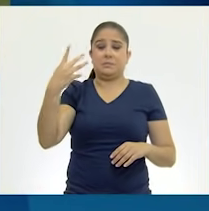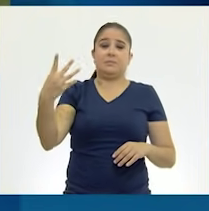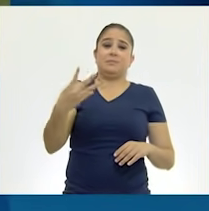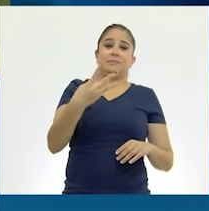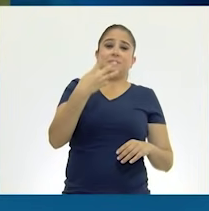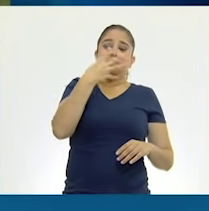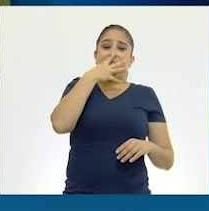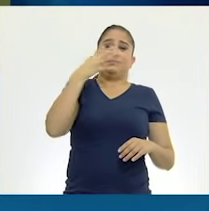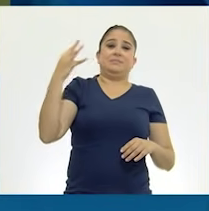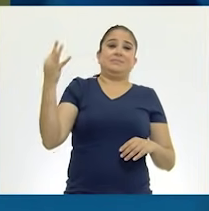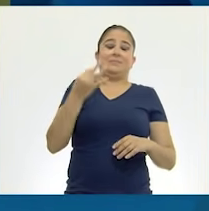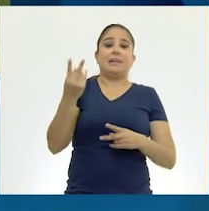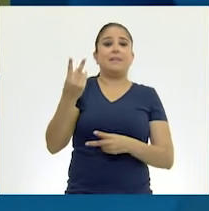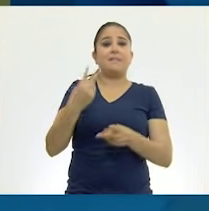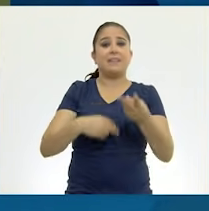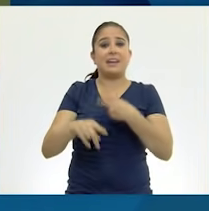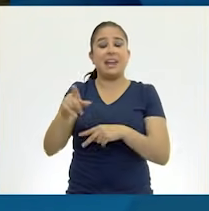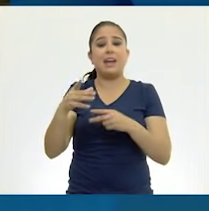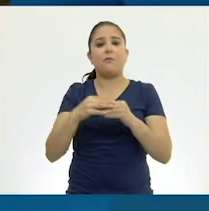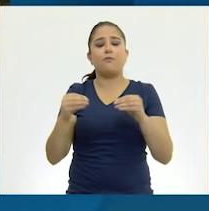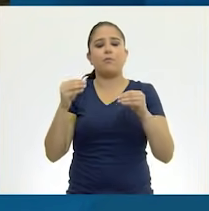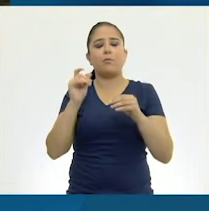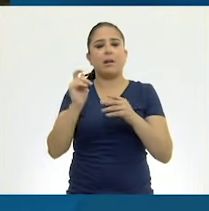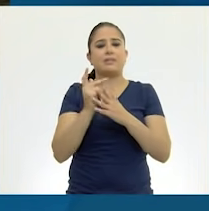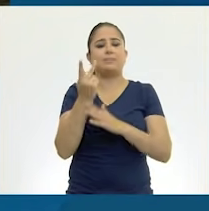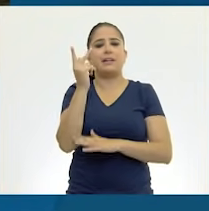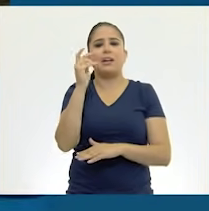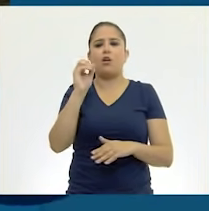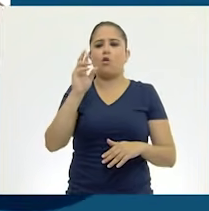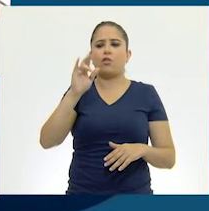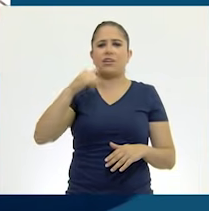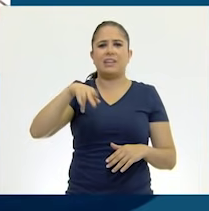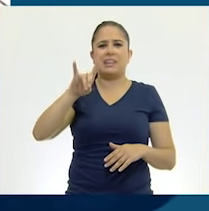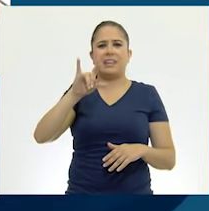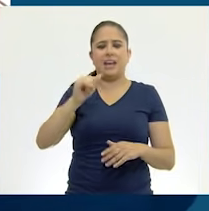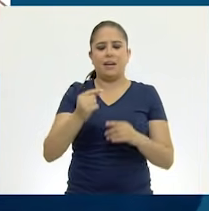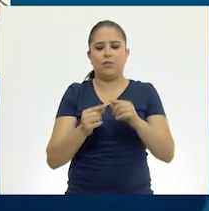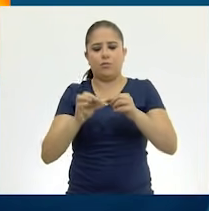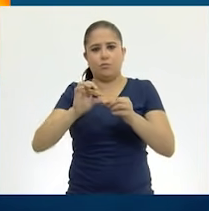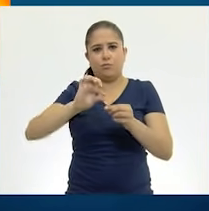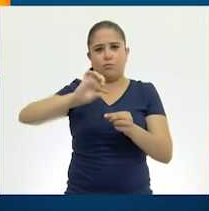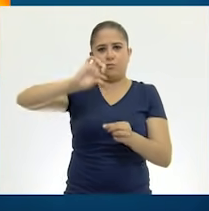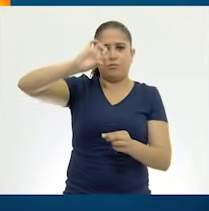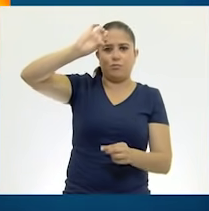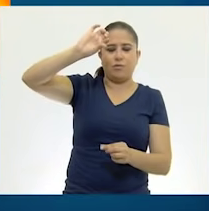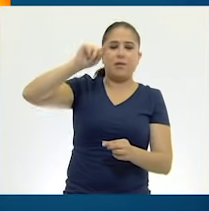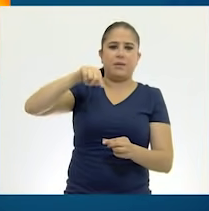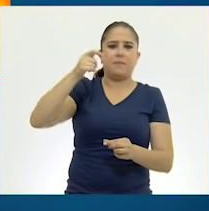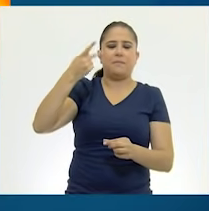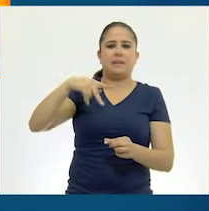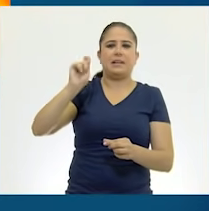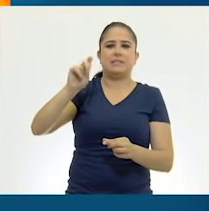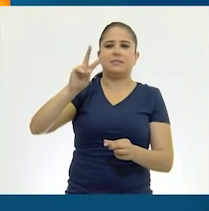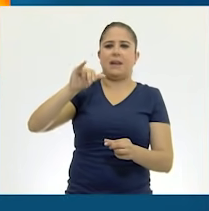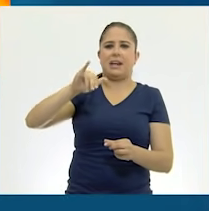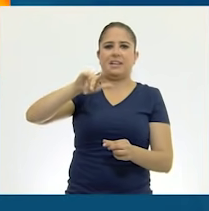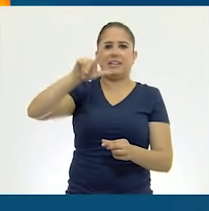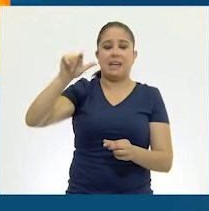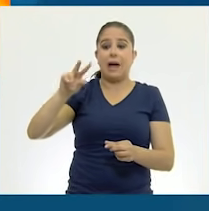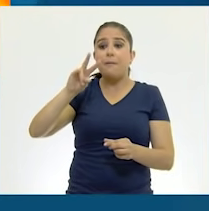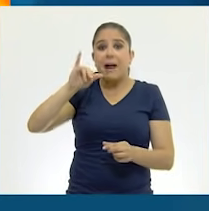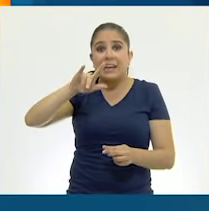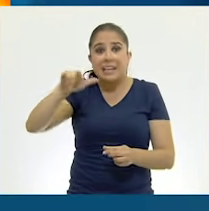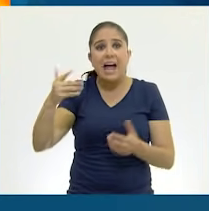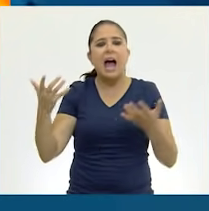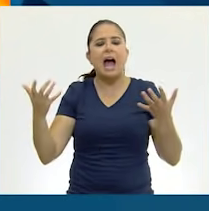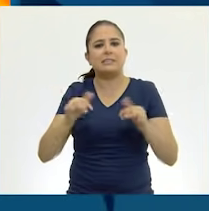rico, sale del fruto de la orquídea, de la vaina. Por eso se llama vainilla. También con la vainilla